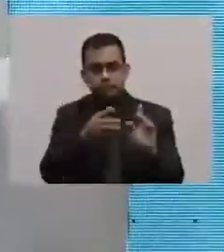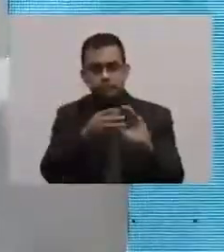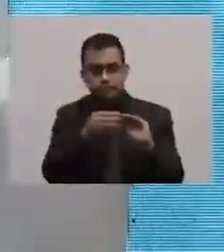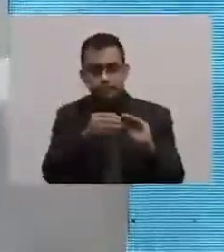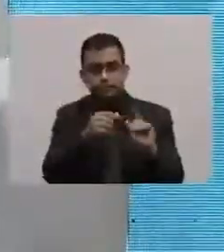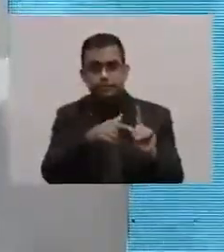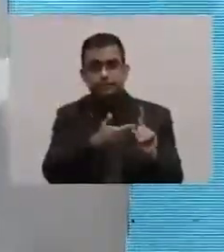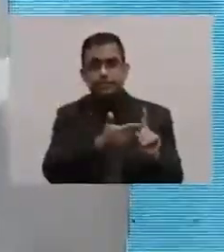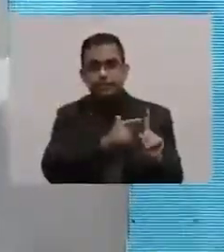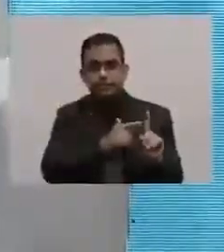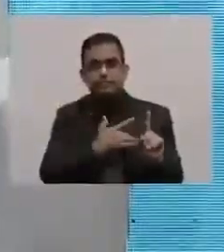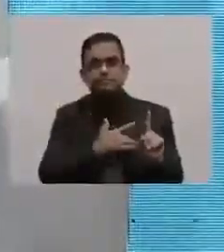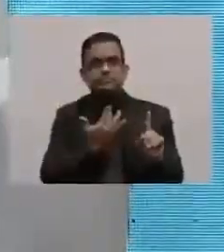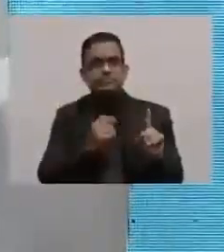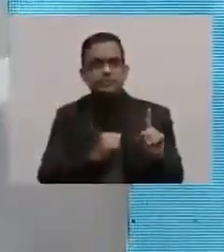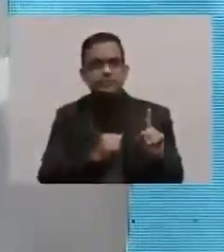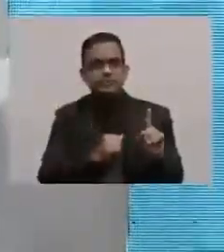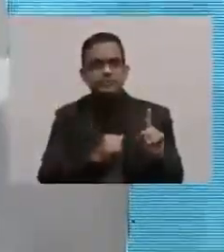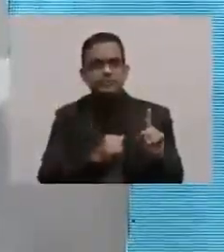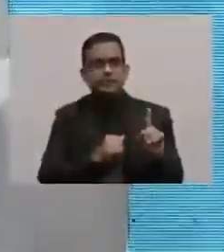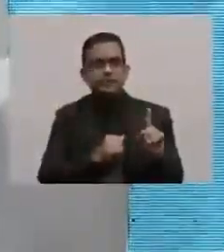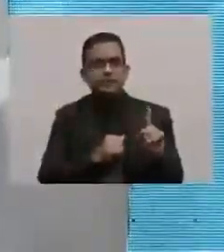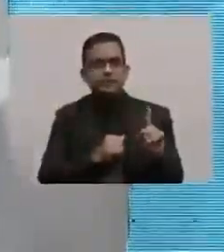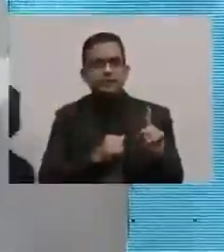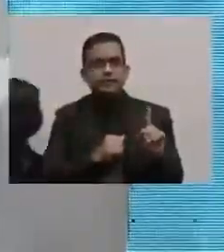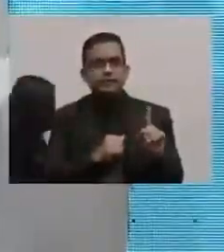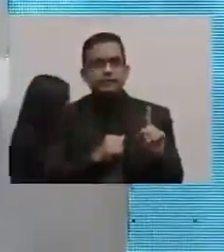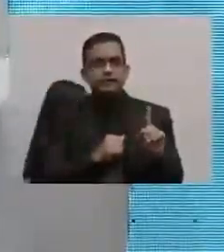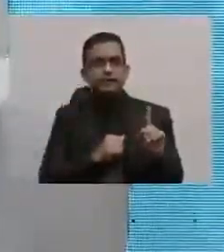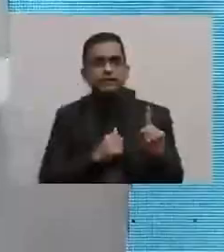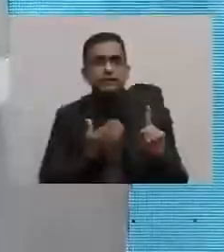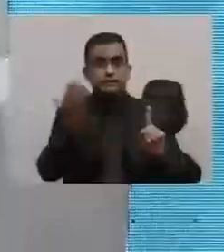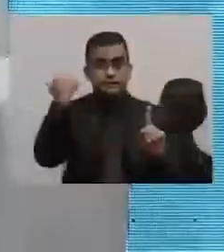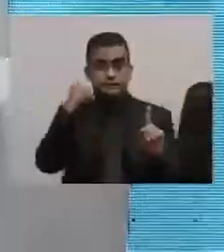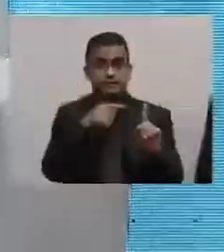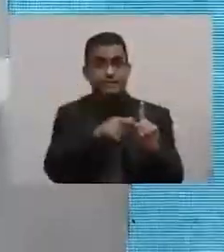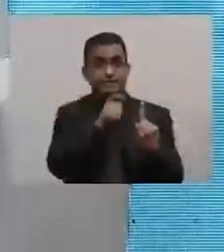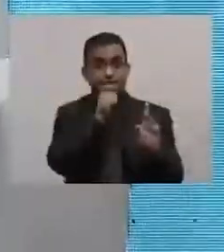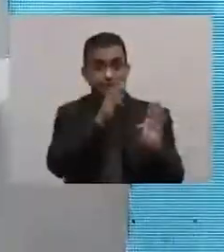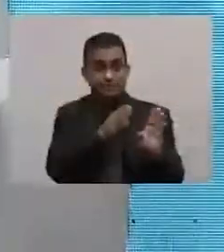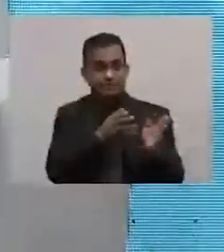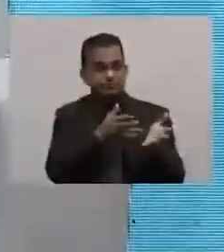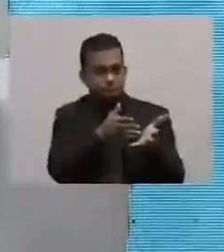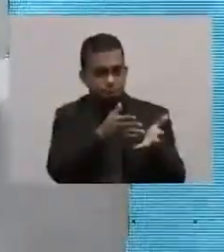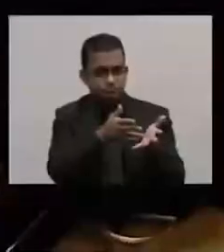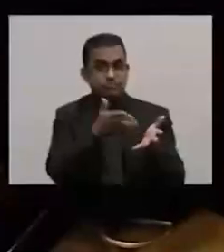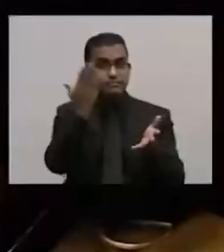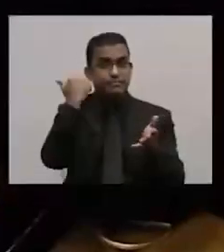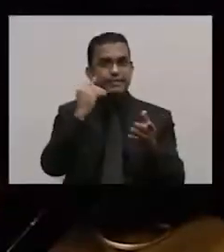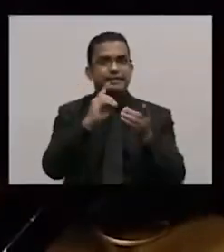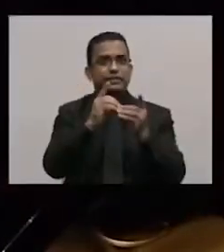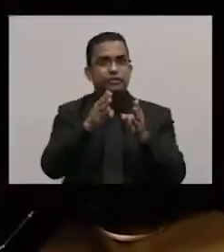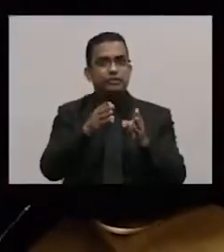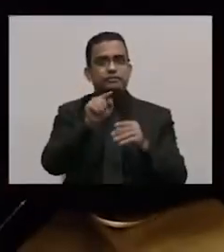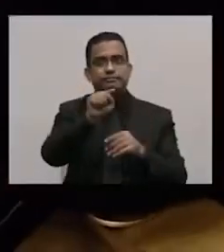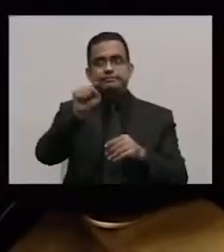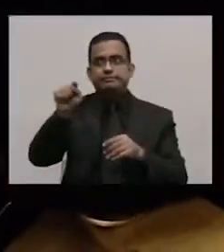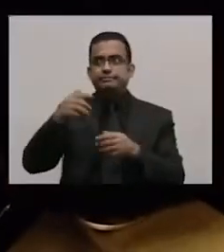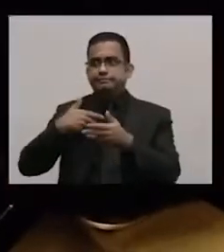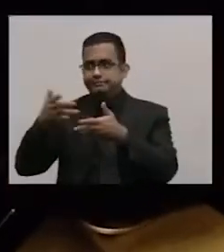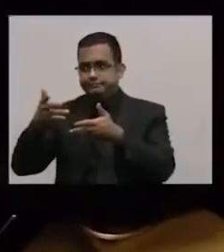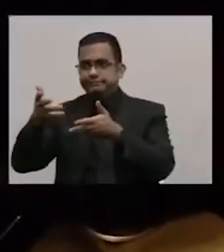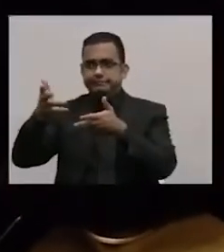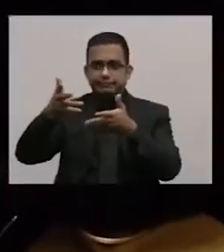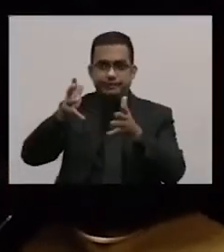va a contar y que eso se quede ahí. Antes se conversaba con 3 o 4 directores y